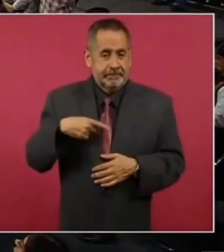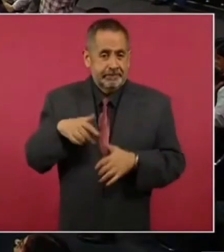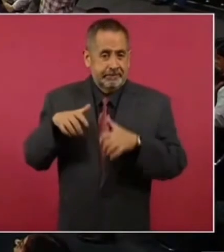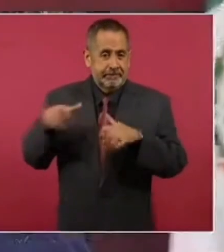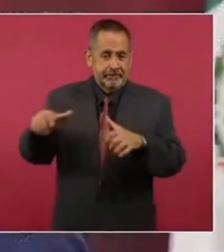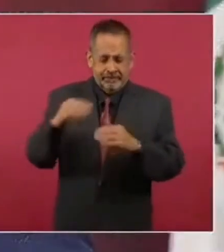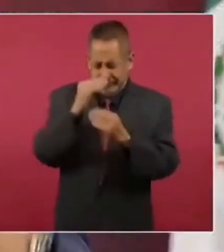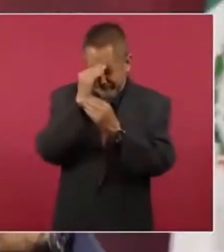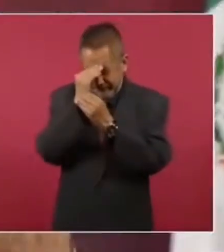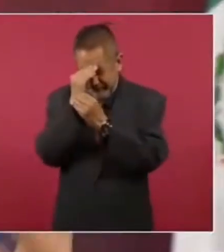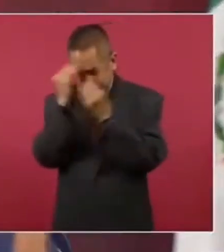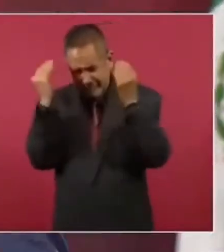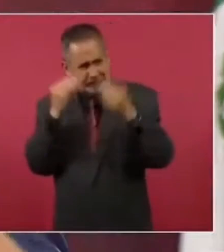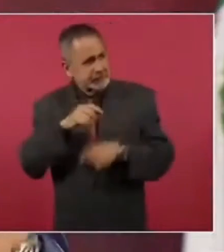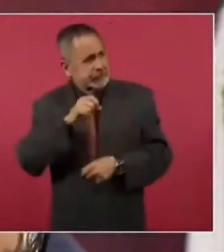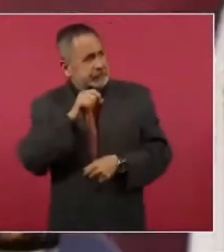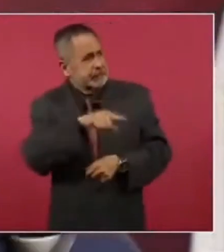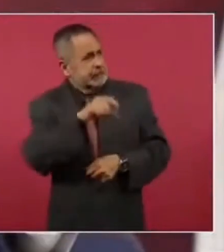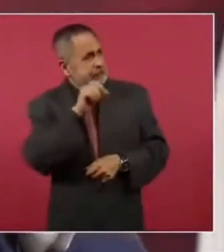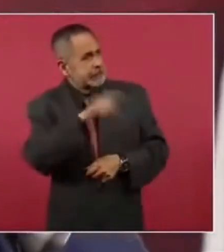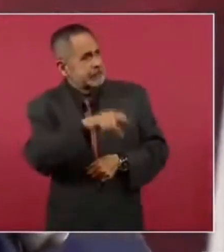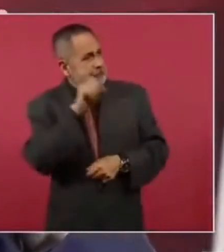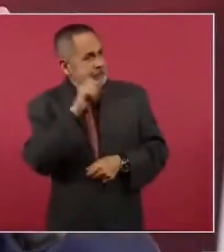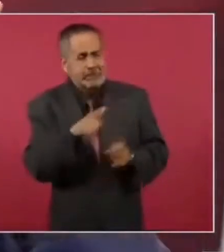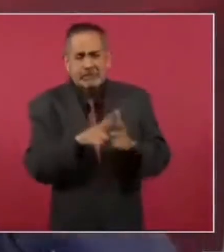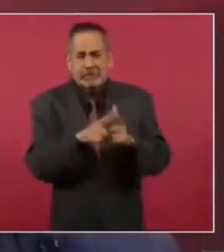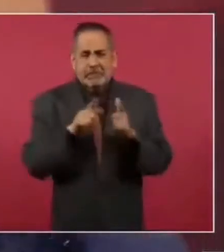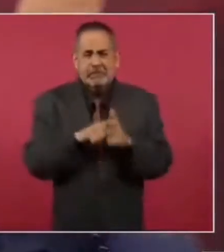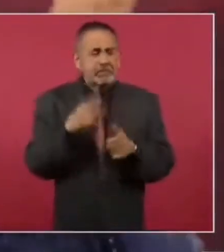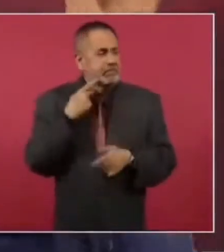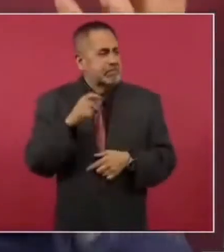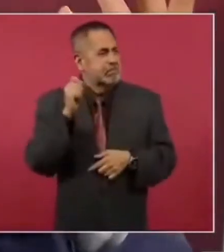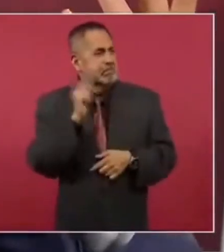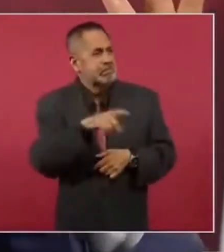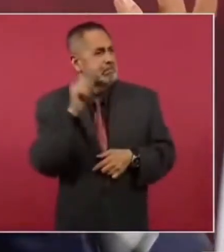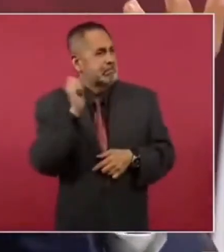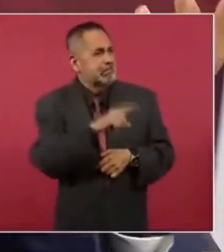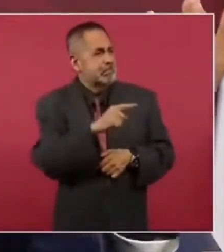por el predominio de un solo partido desde